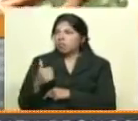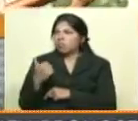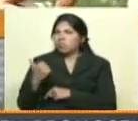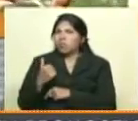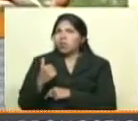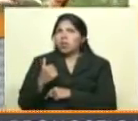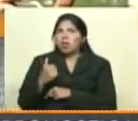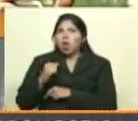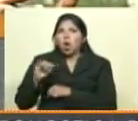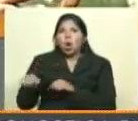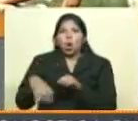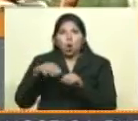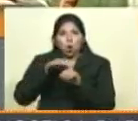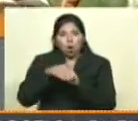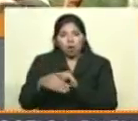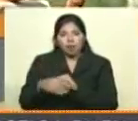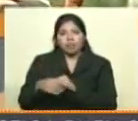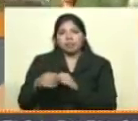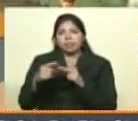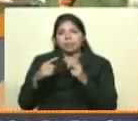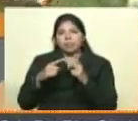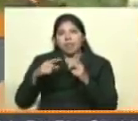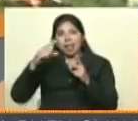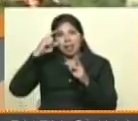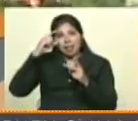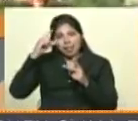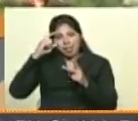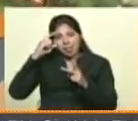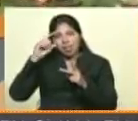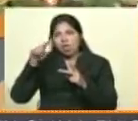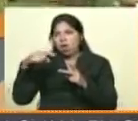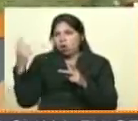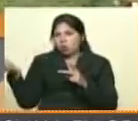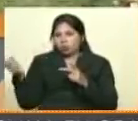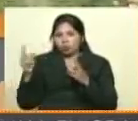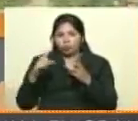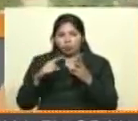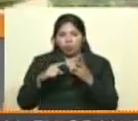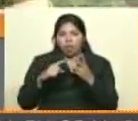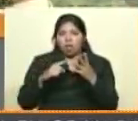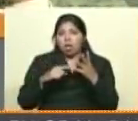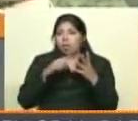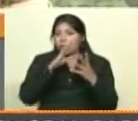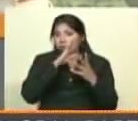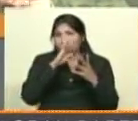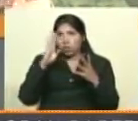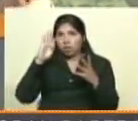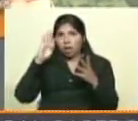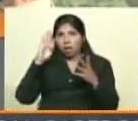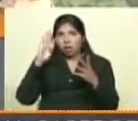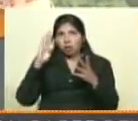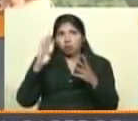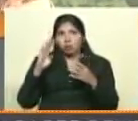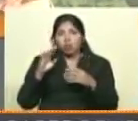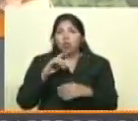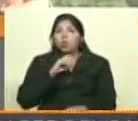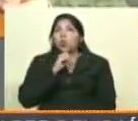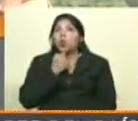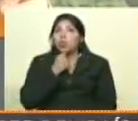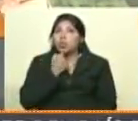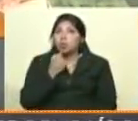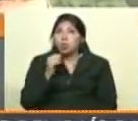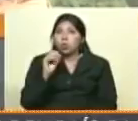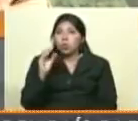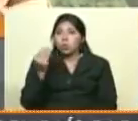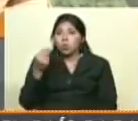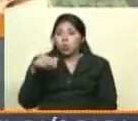es parte de la maquinaria, Elías Agua, Francisco Ameliás, Diosdado Cabello, con el código QR, yo,